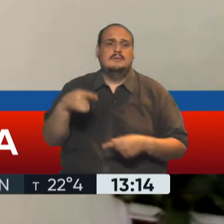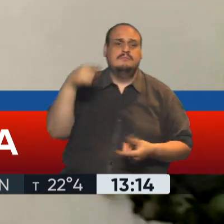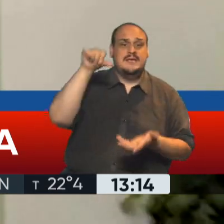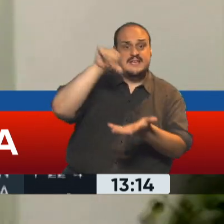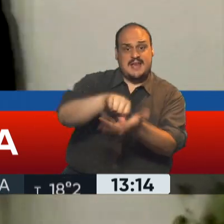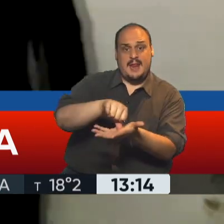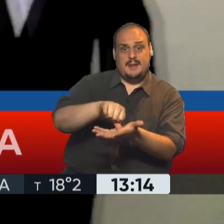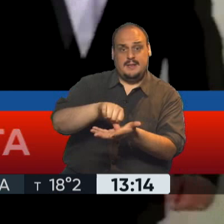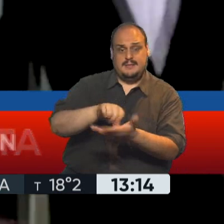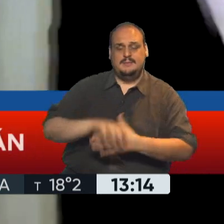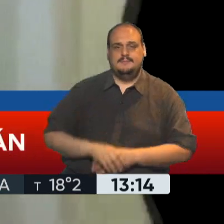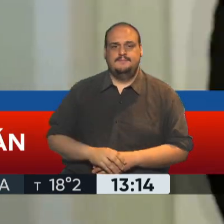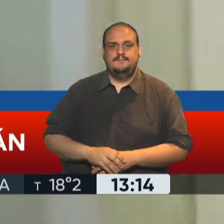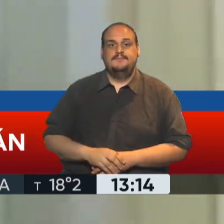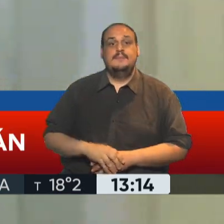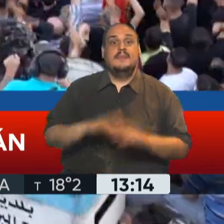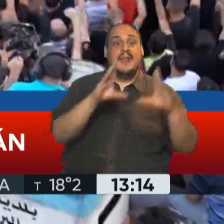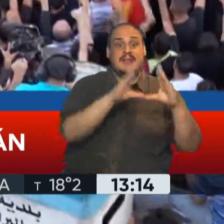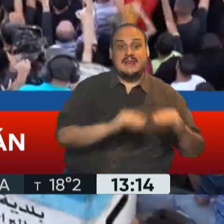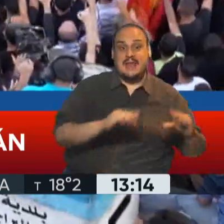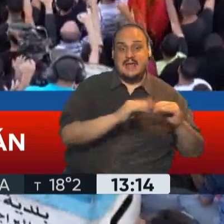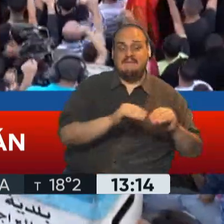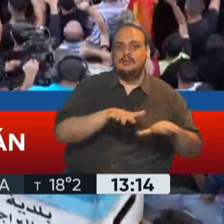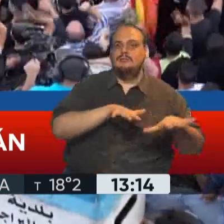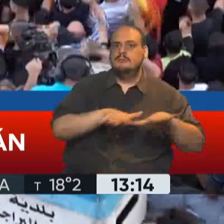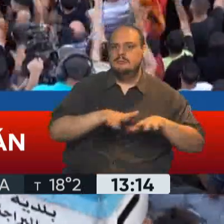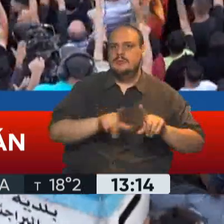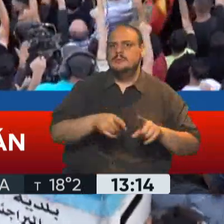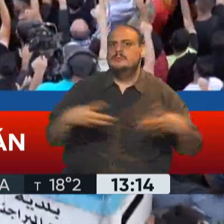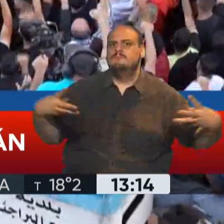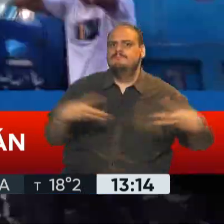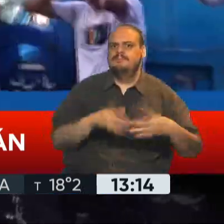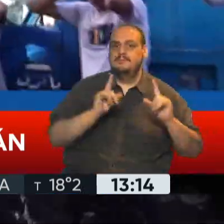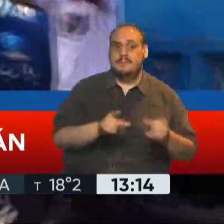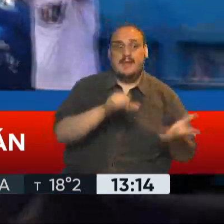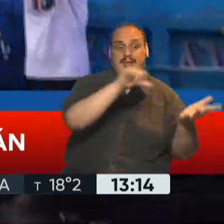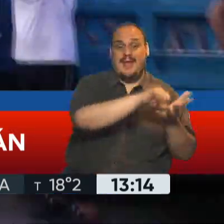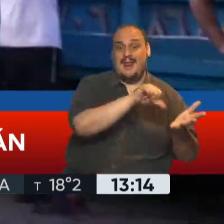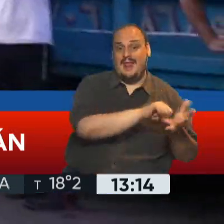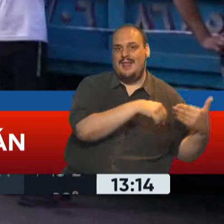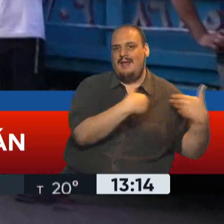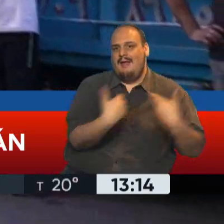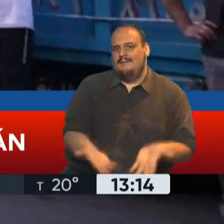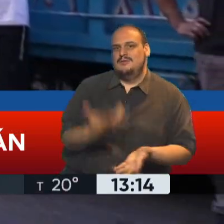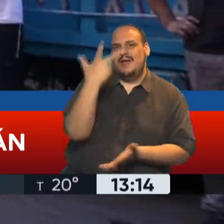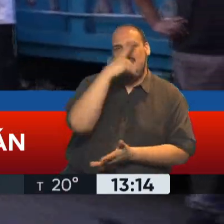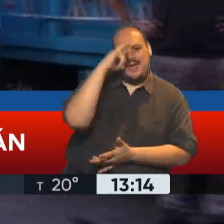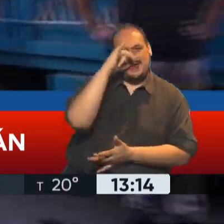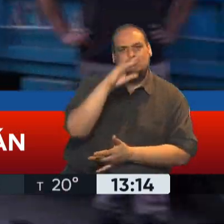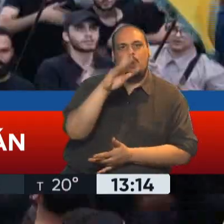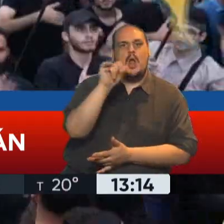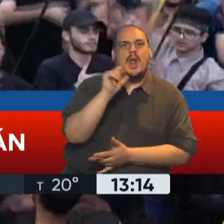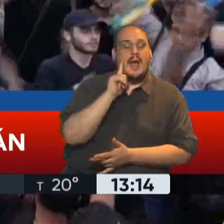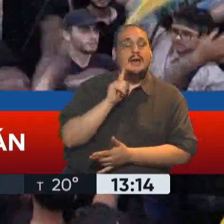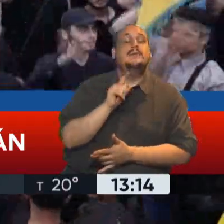Irán. Líbano es otro escenario de esta disputa, donde los iraníes apoyan al movimiento Hezbollah de confesión